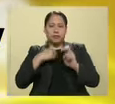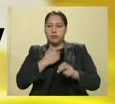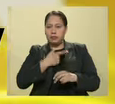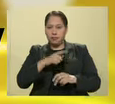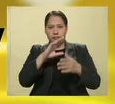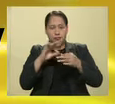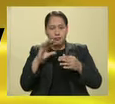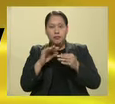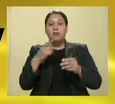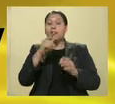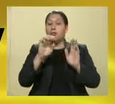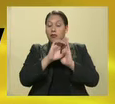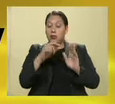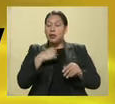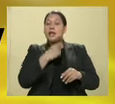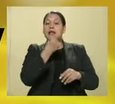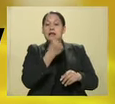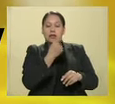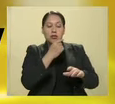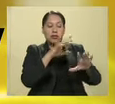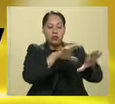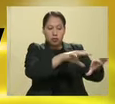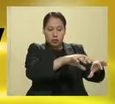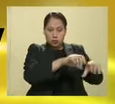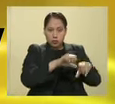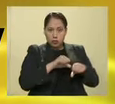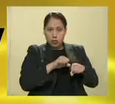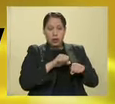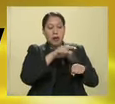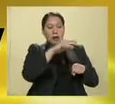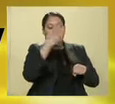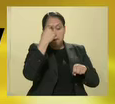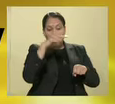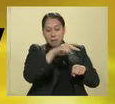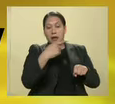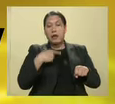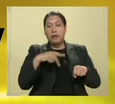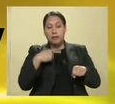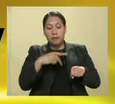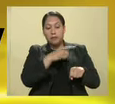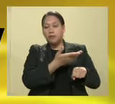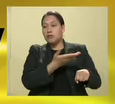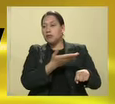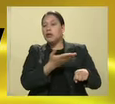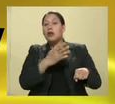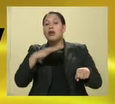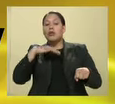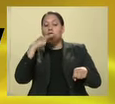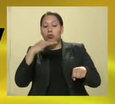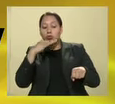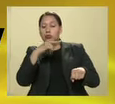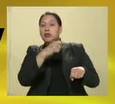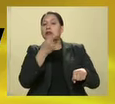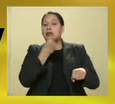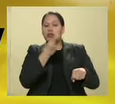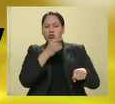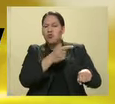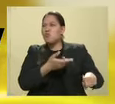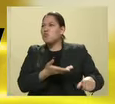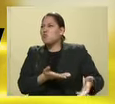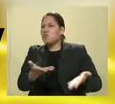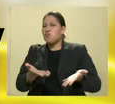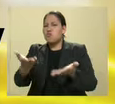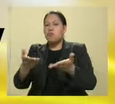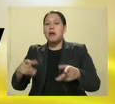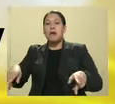si la sustracción es para incorporar a la persona a círculos de corrupción de menores